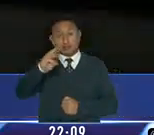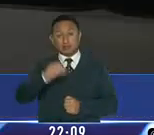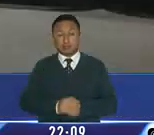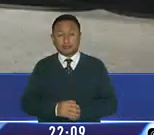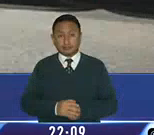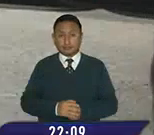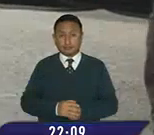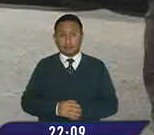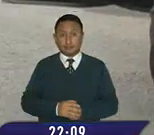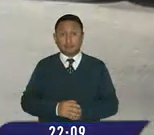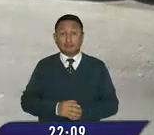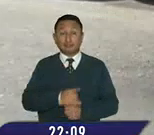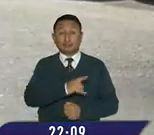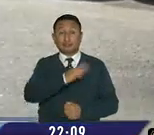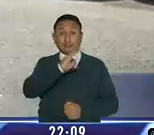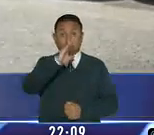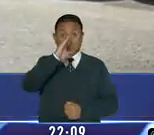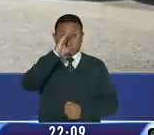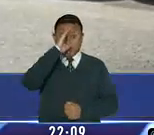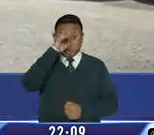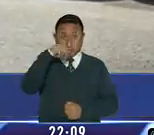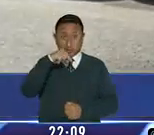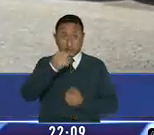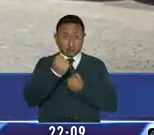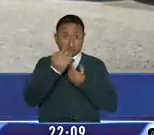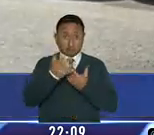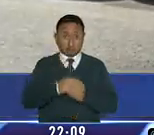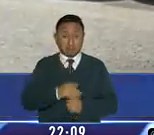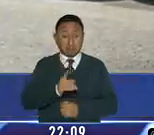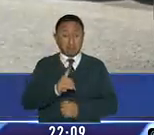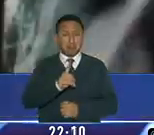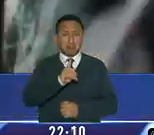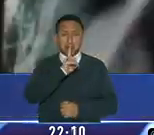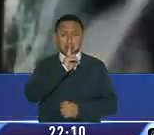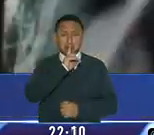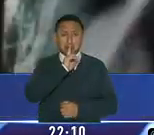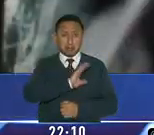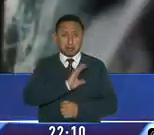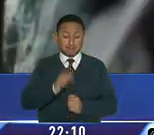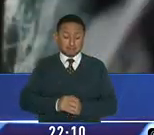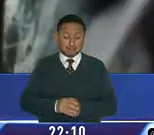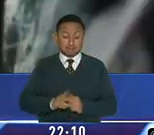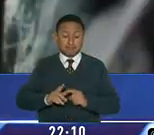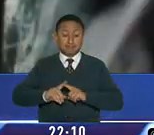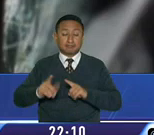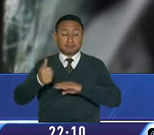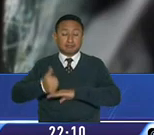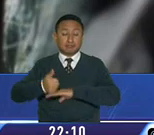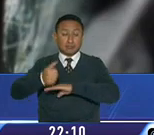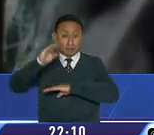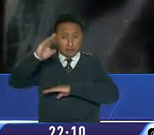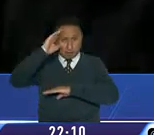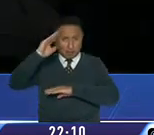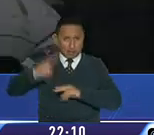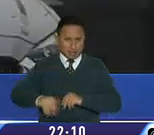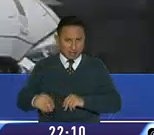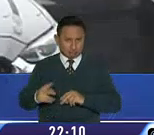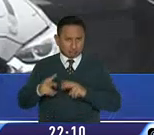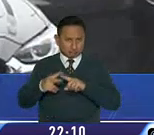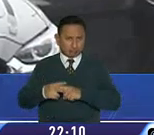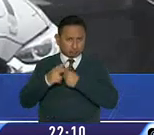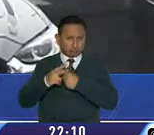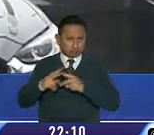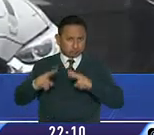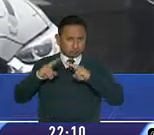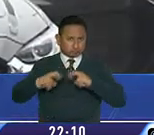no dio declaraciones respecto a este suceso. Sin embargo, agentes de inteligencia hacían las pericias respectivas para poder dar con el paradero